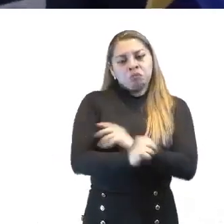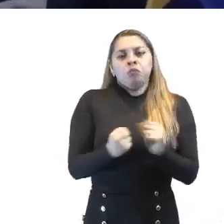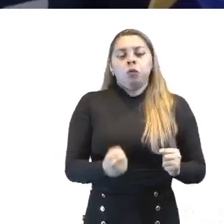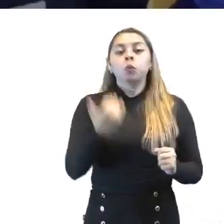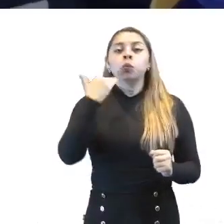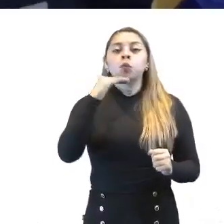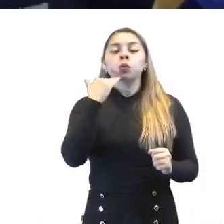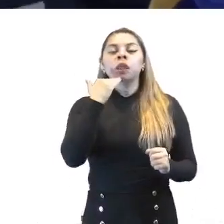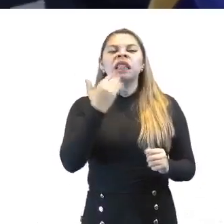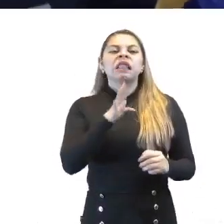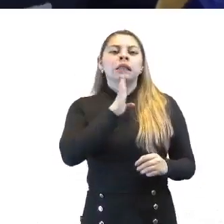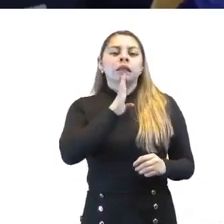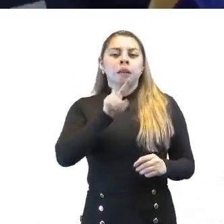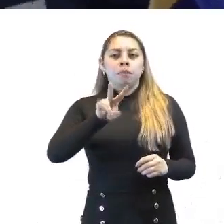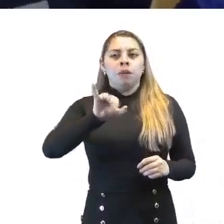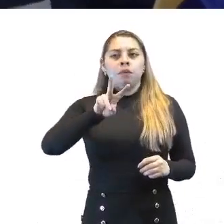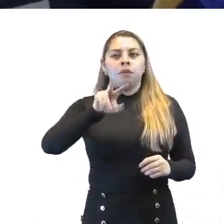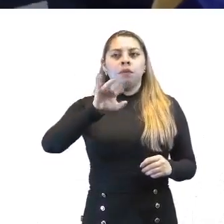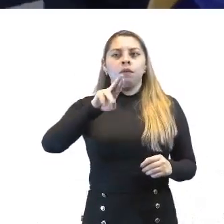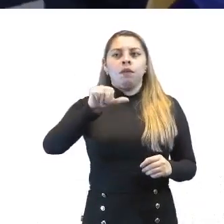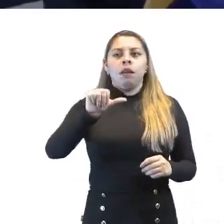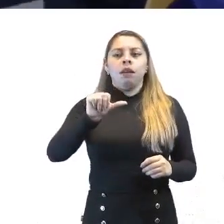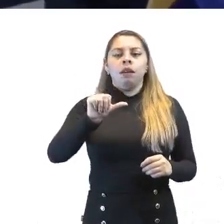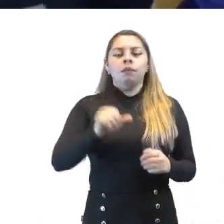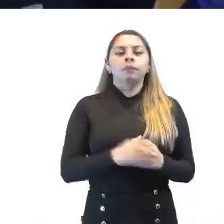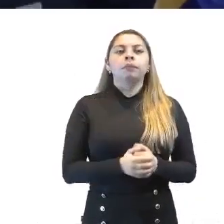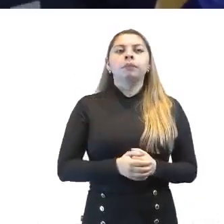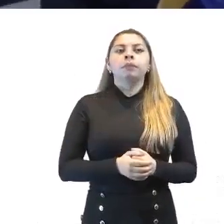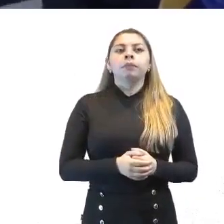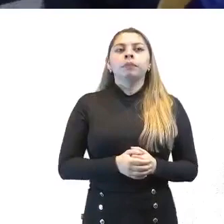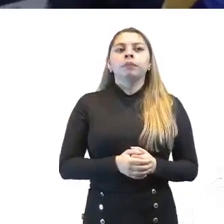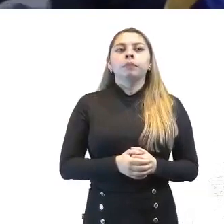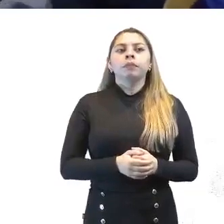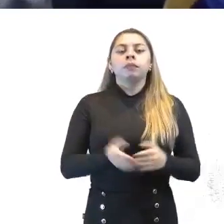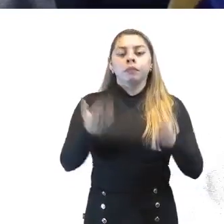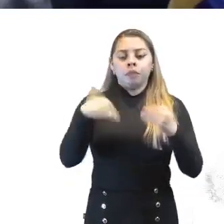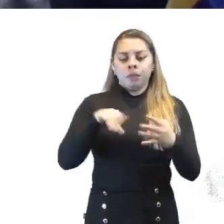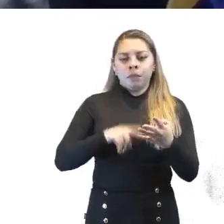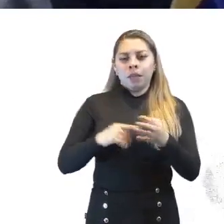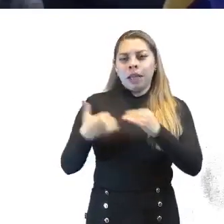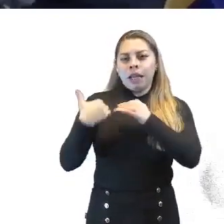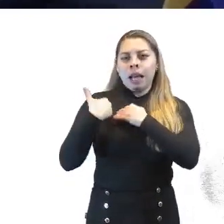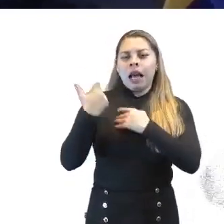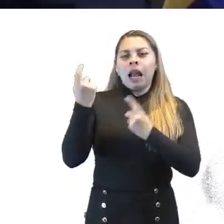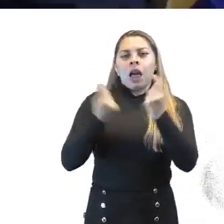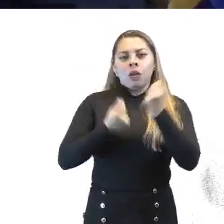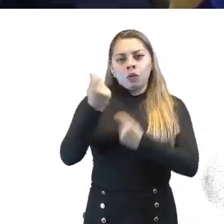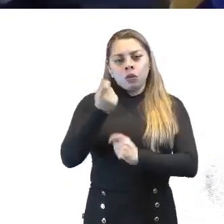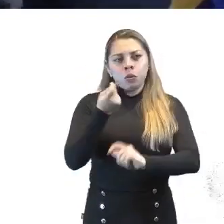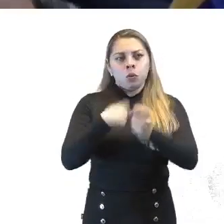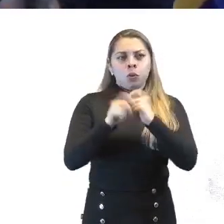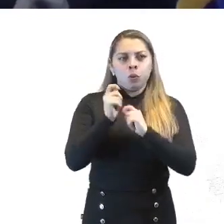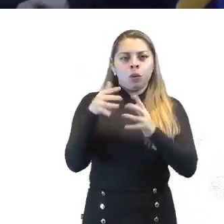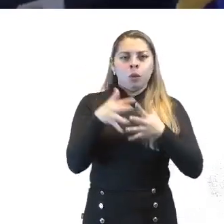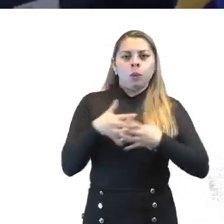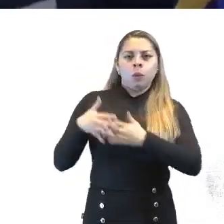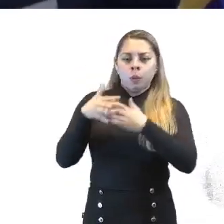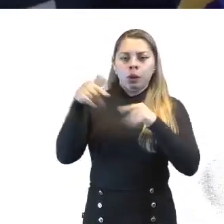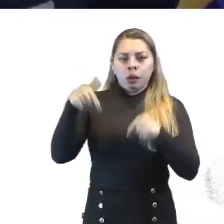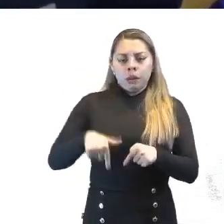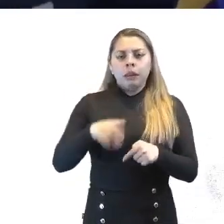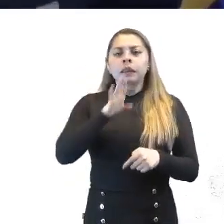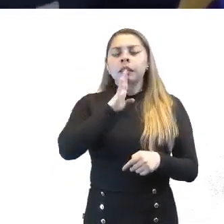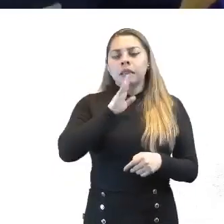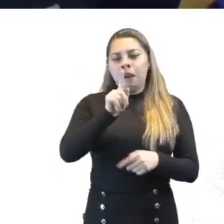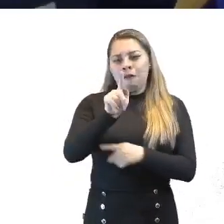Mujeres, Viviana Aido Almagro, al encargado de negocios de los Estados Unidos de América,